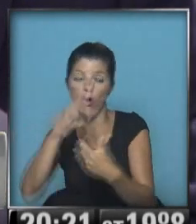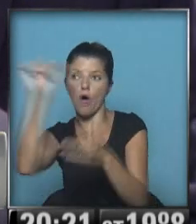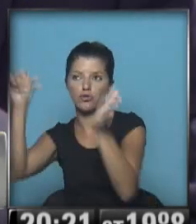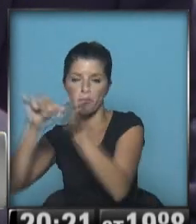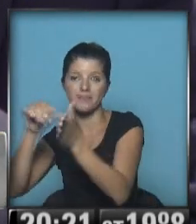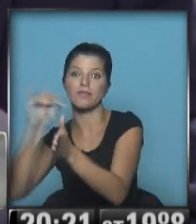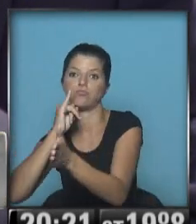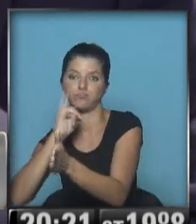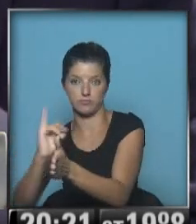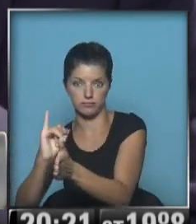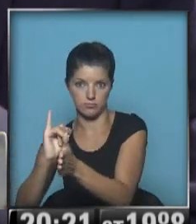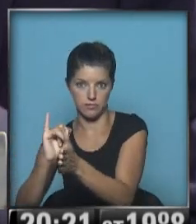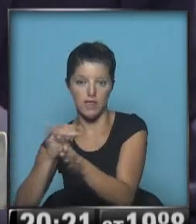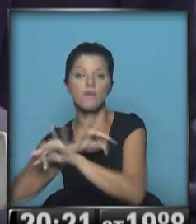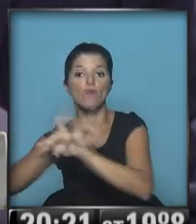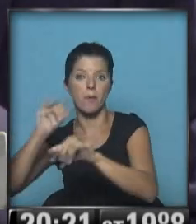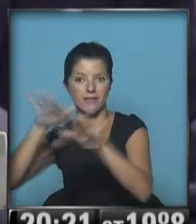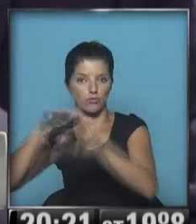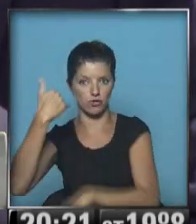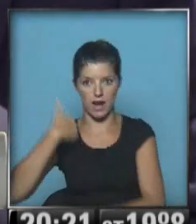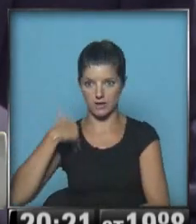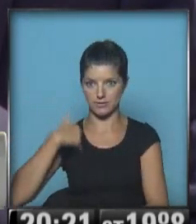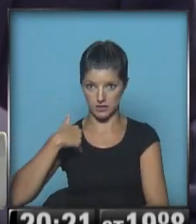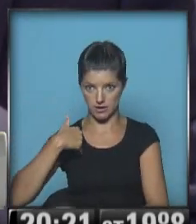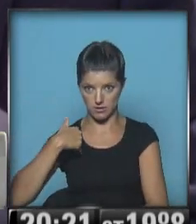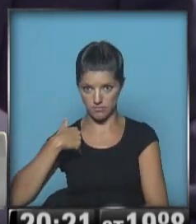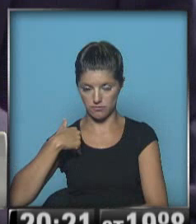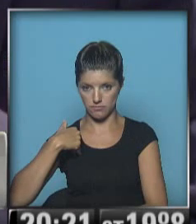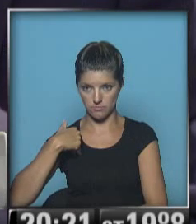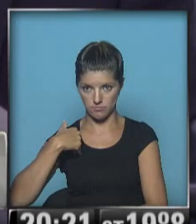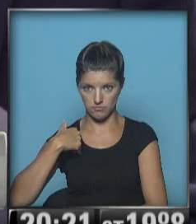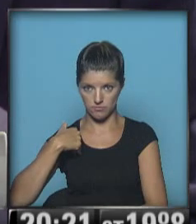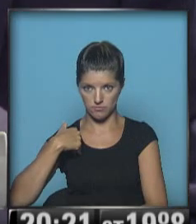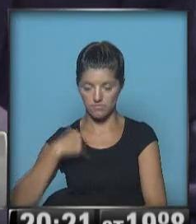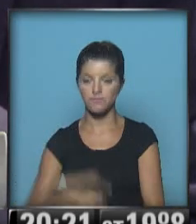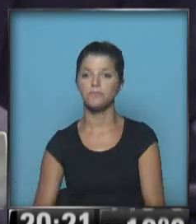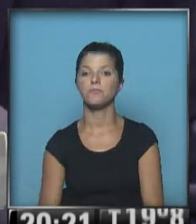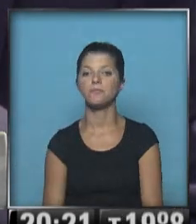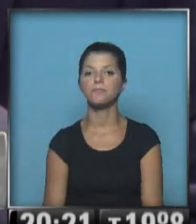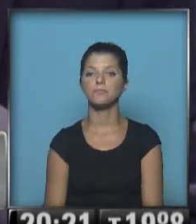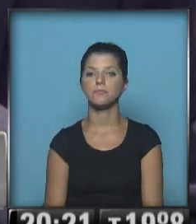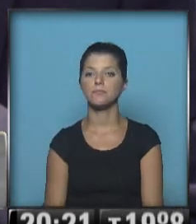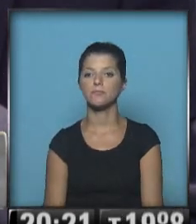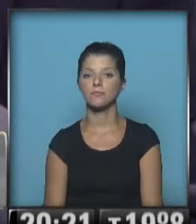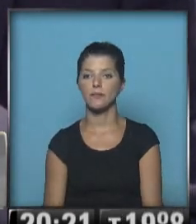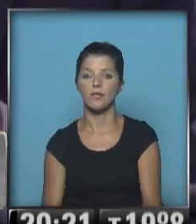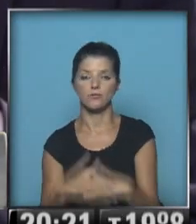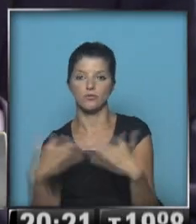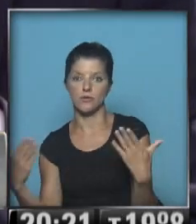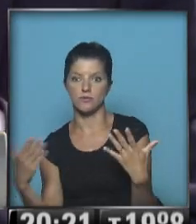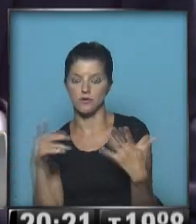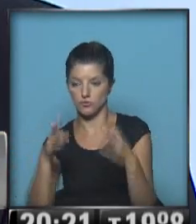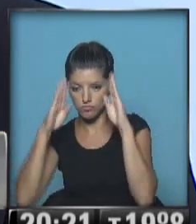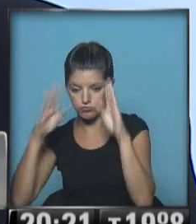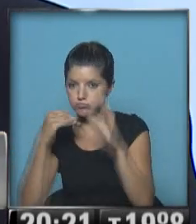conocer lo que estaba sucediendo con tanta fidelidad con tanta credibilidad que era